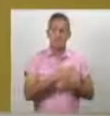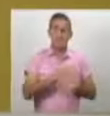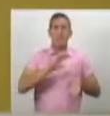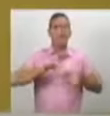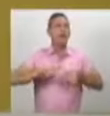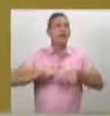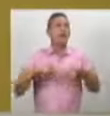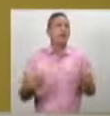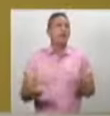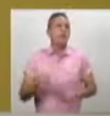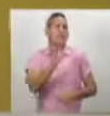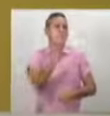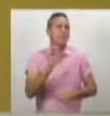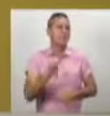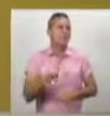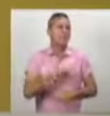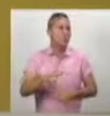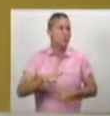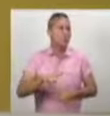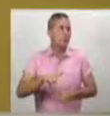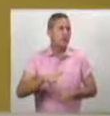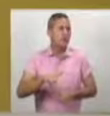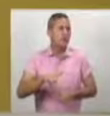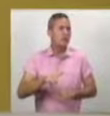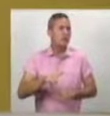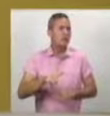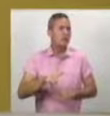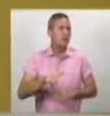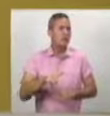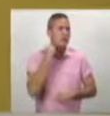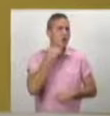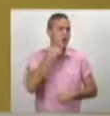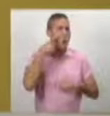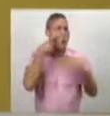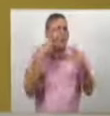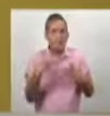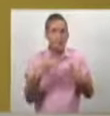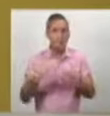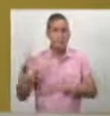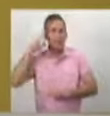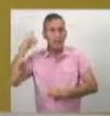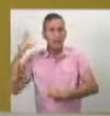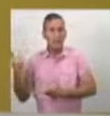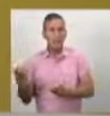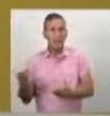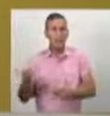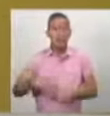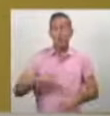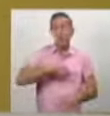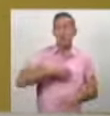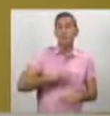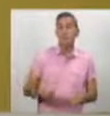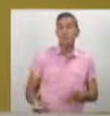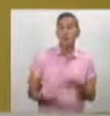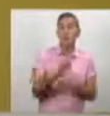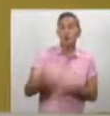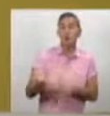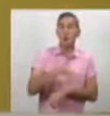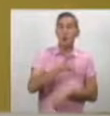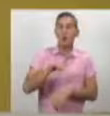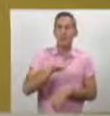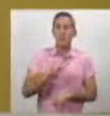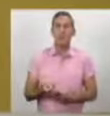Pero todas las células son iguales. Lo más importante es recordar que tienen un origen en